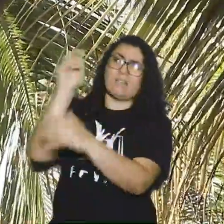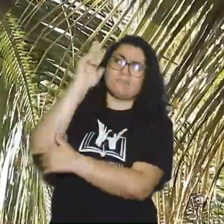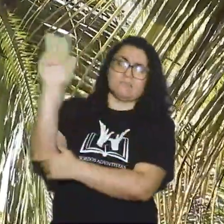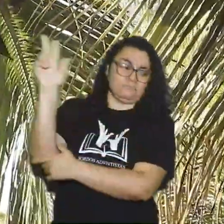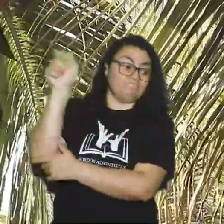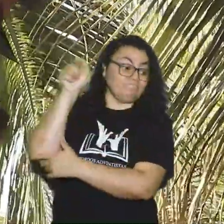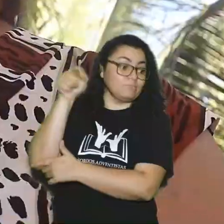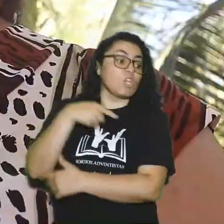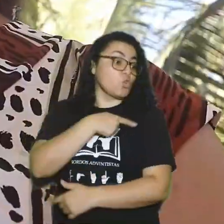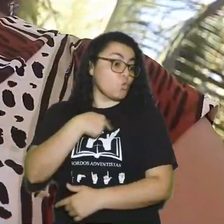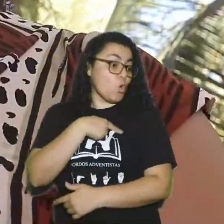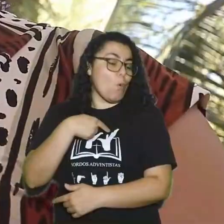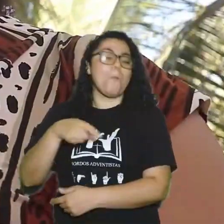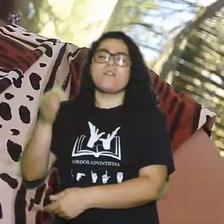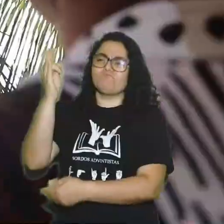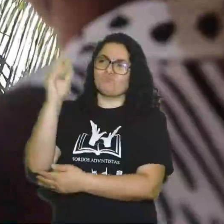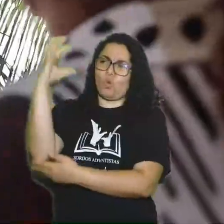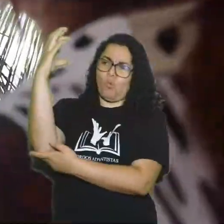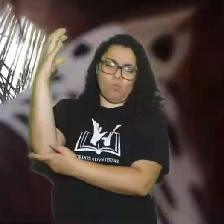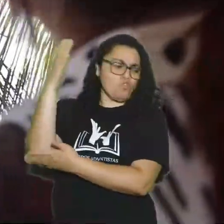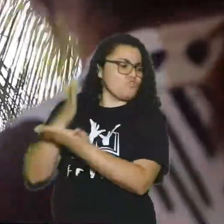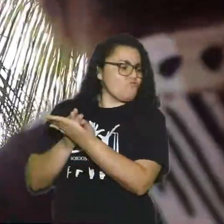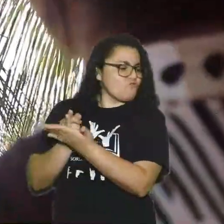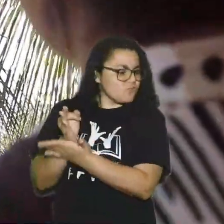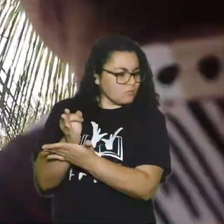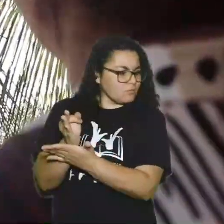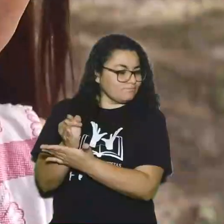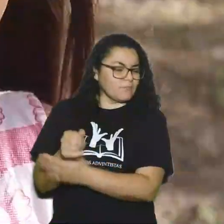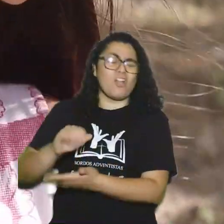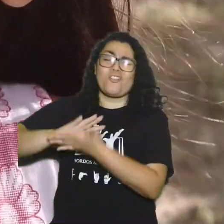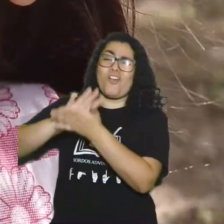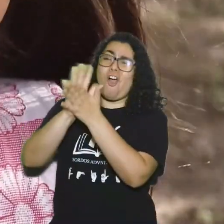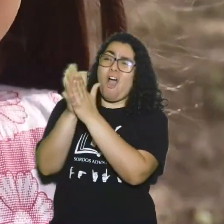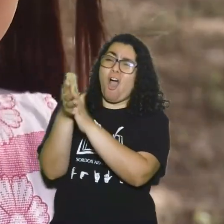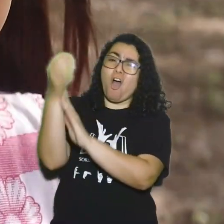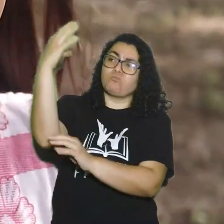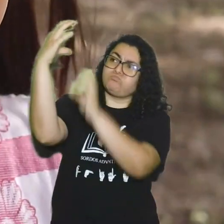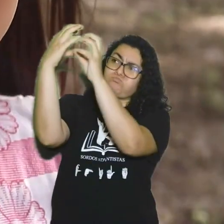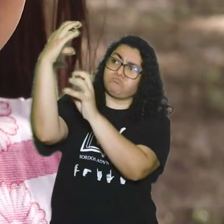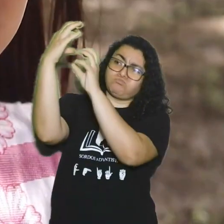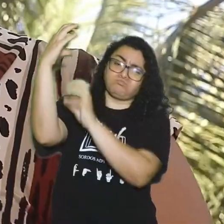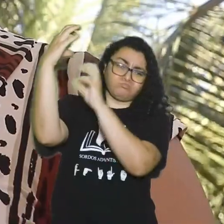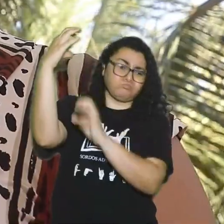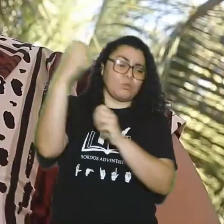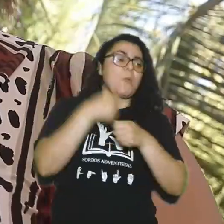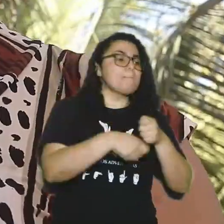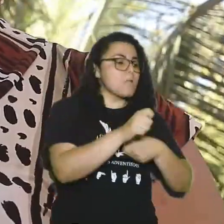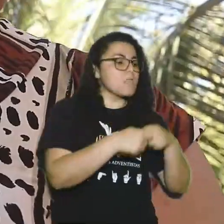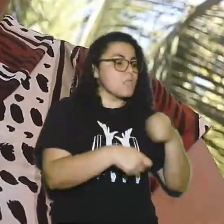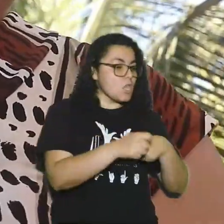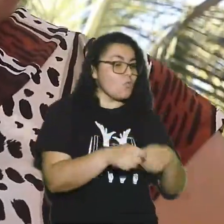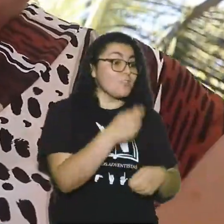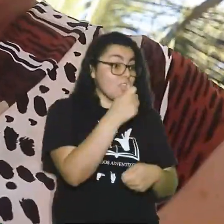cocotero de la fidelidad. Todos los cocos que él produzca serán vendidos y el dinero será entregado en la